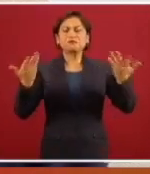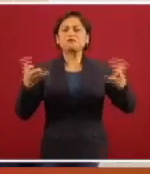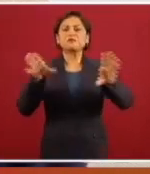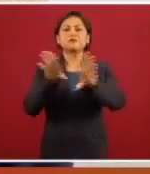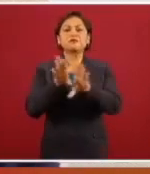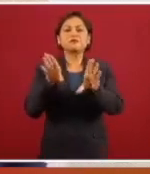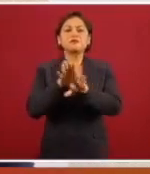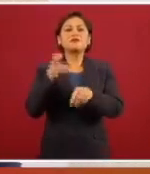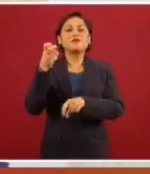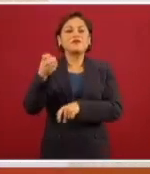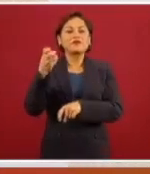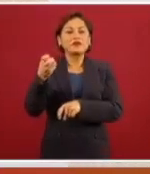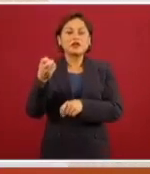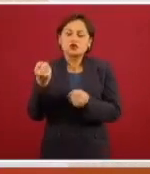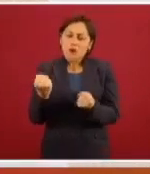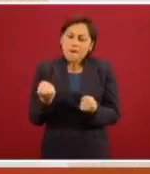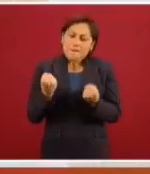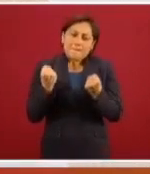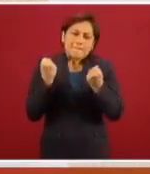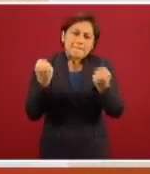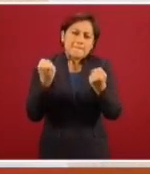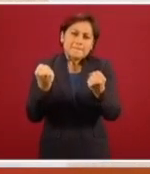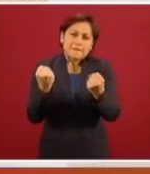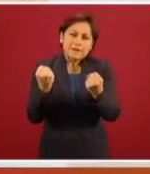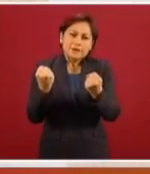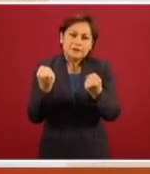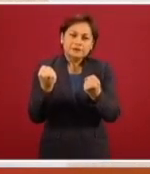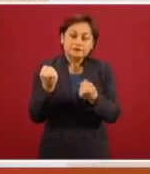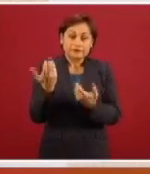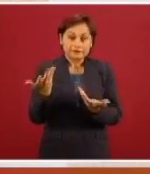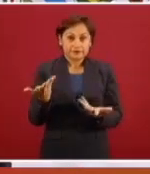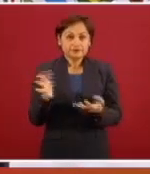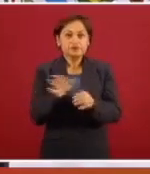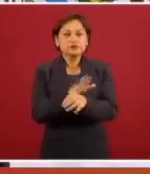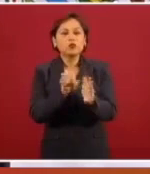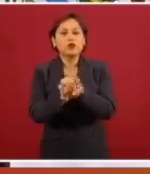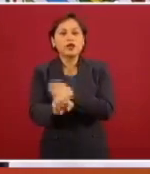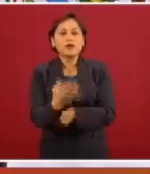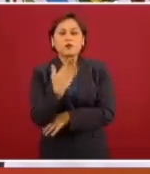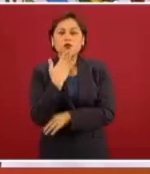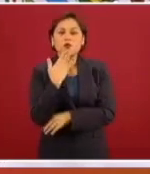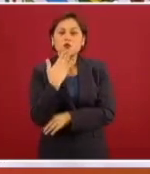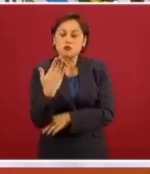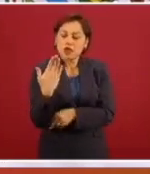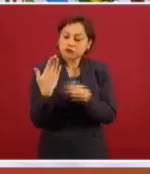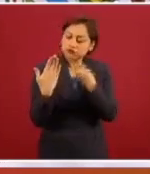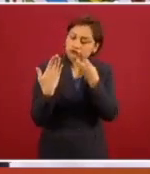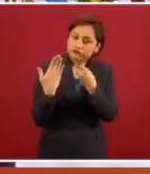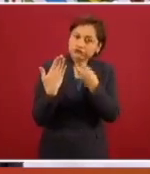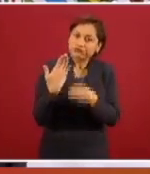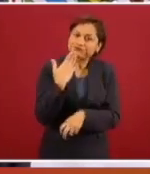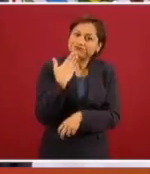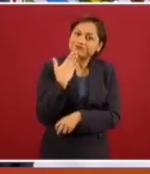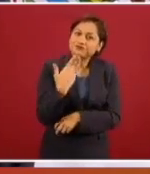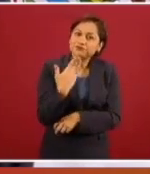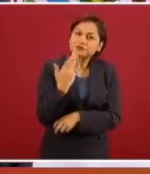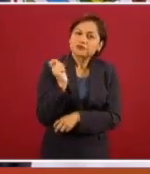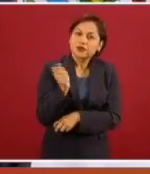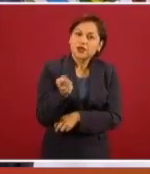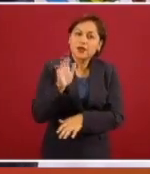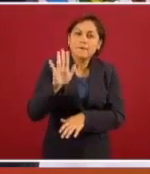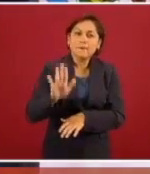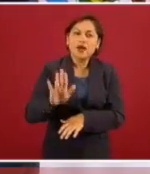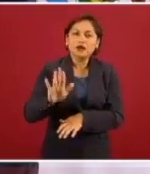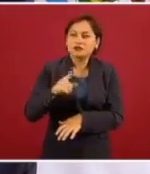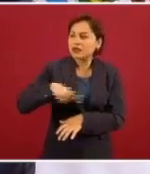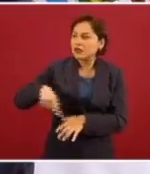Es como el bien, que aunque no existiera, habría que inventarlo. Y